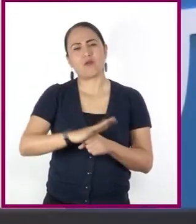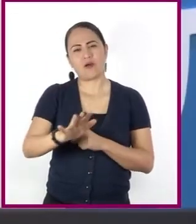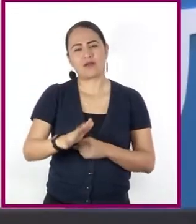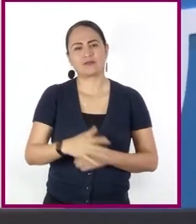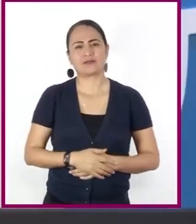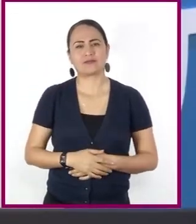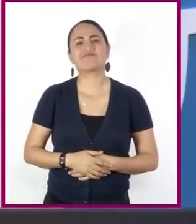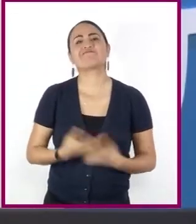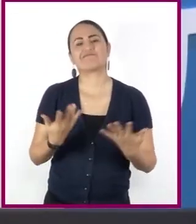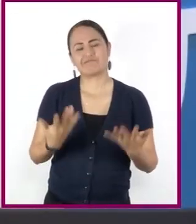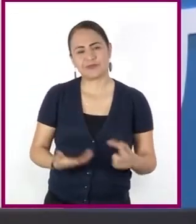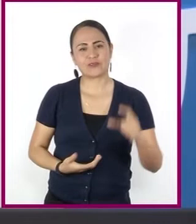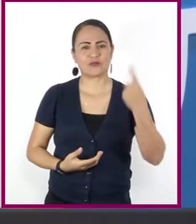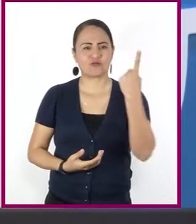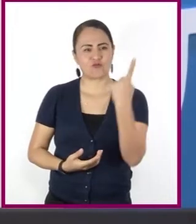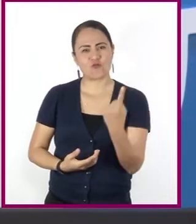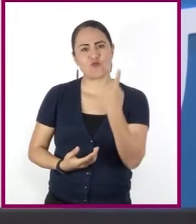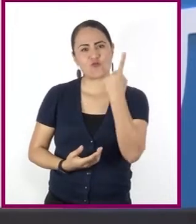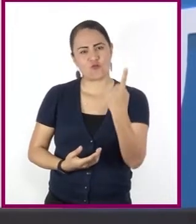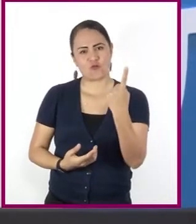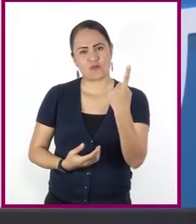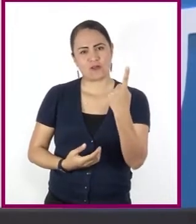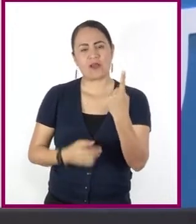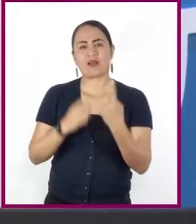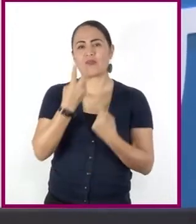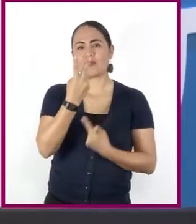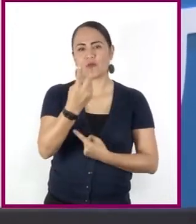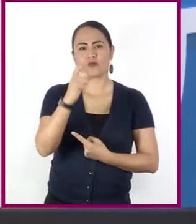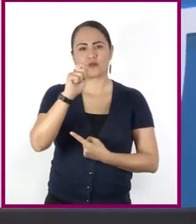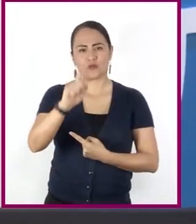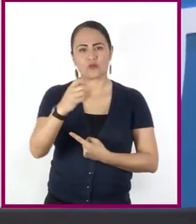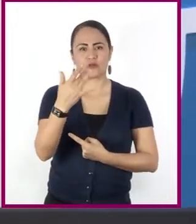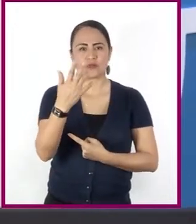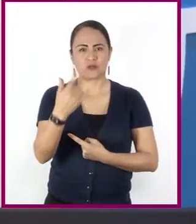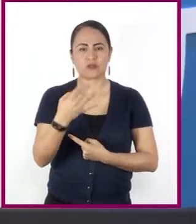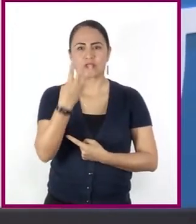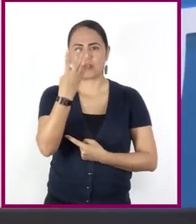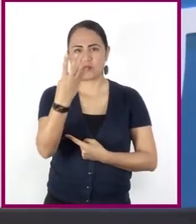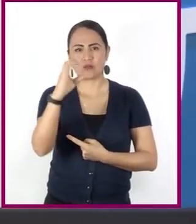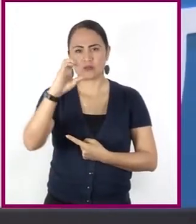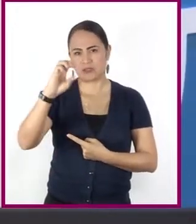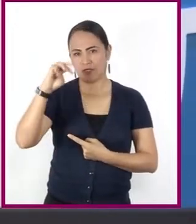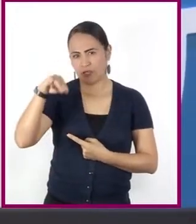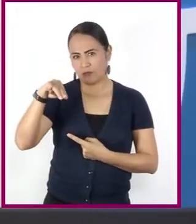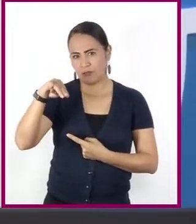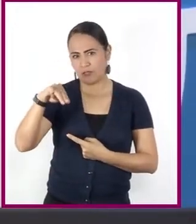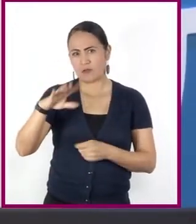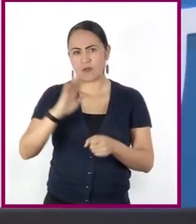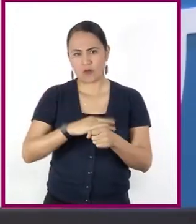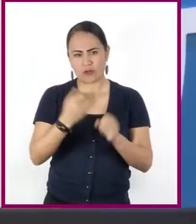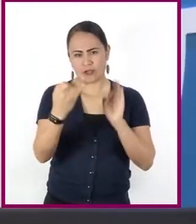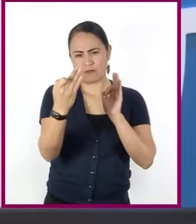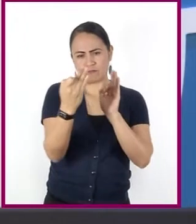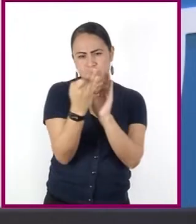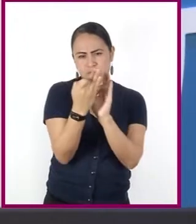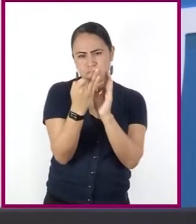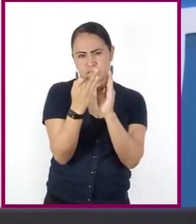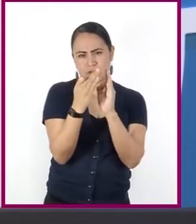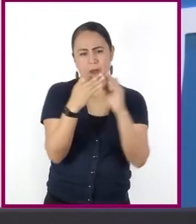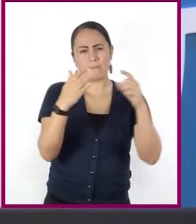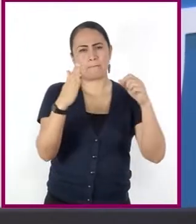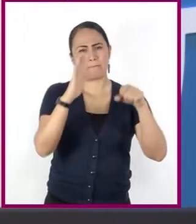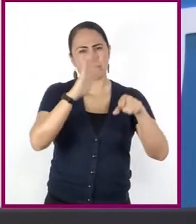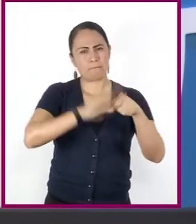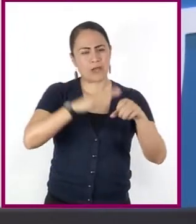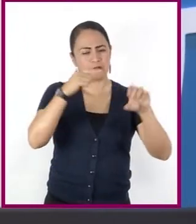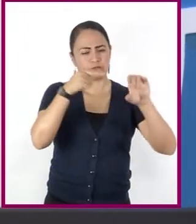El de 1 pulgada, es decir, el de 2.54 centímetros, por ser el que alcanzaría más